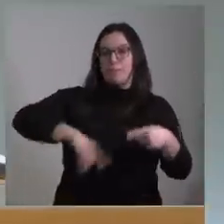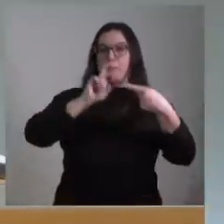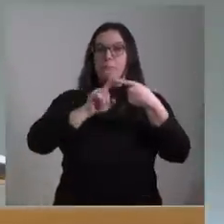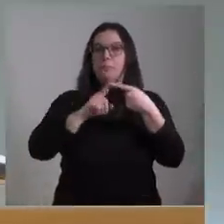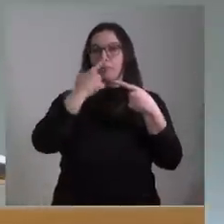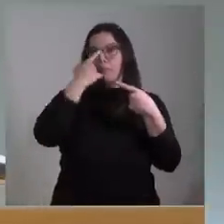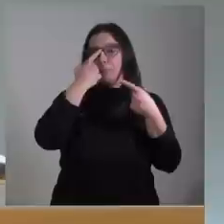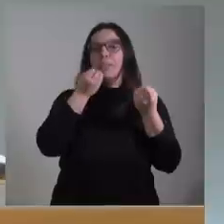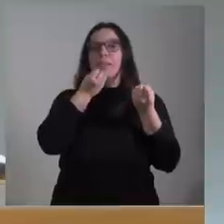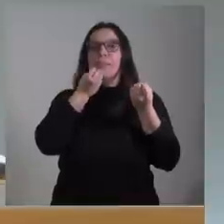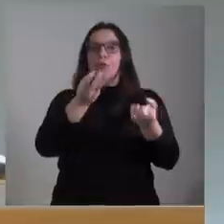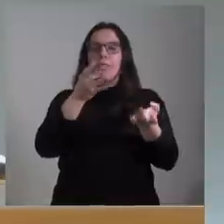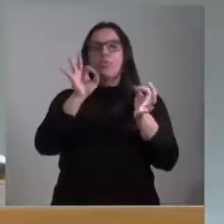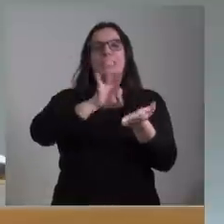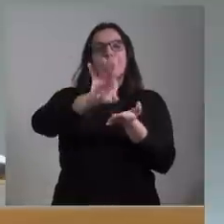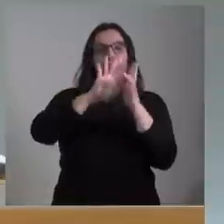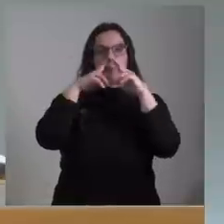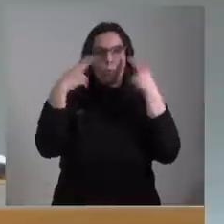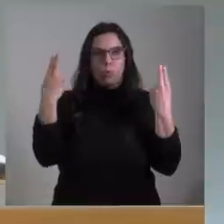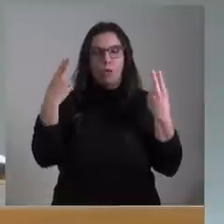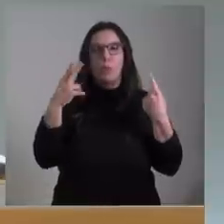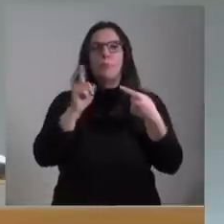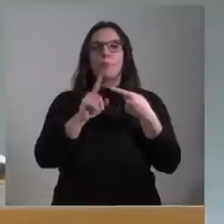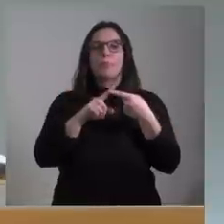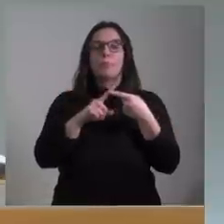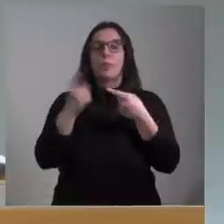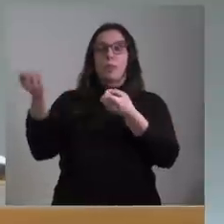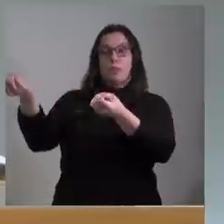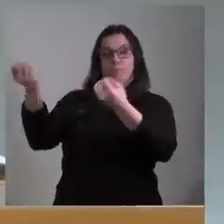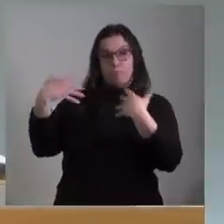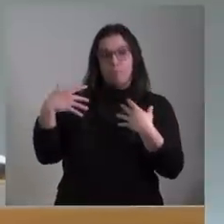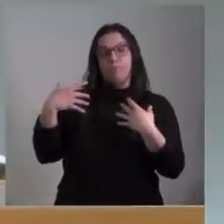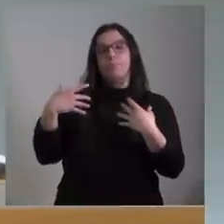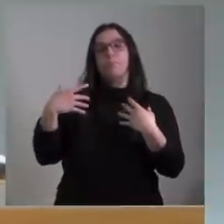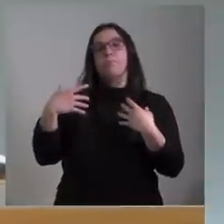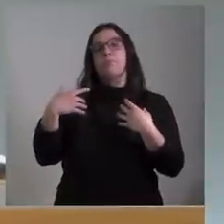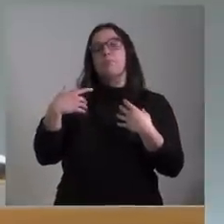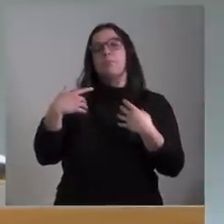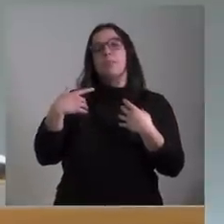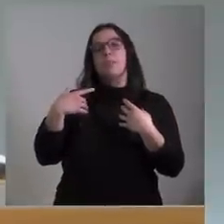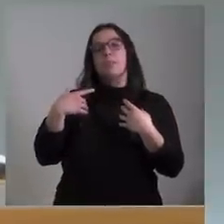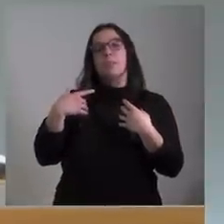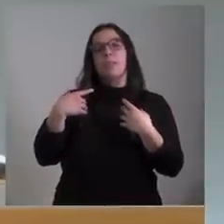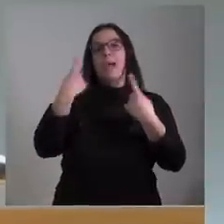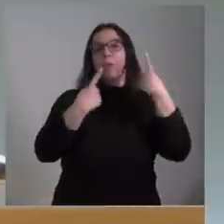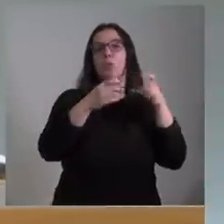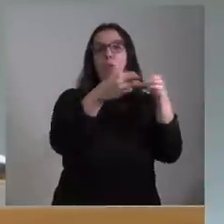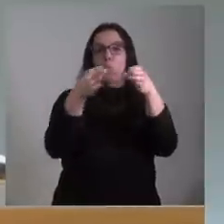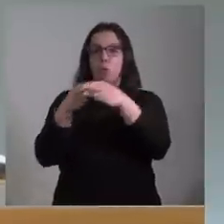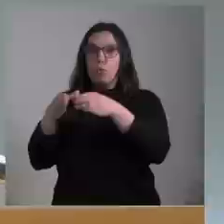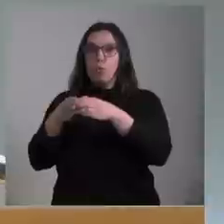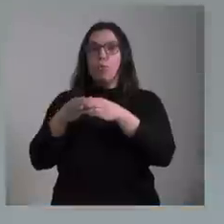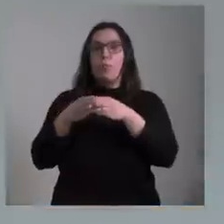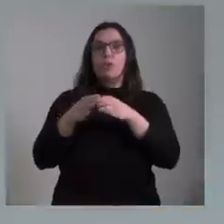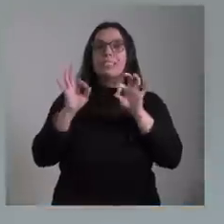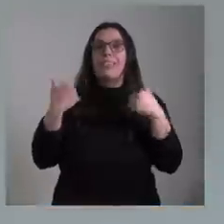información del servicio público nos informan de las necesidades de determinados grupos en